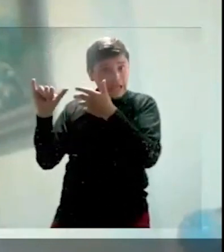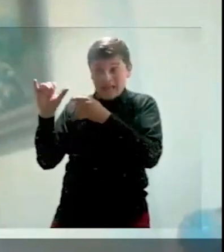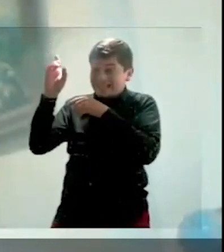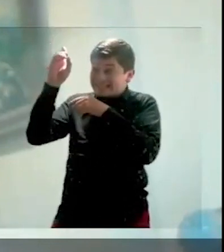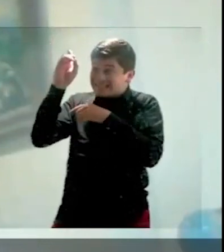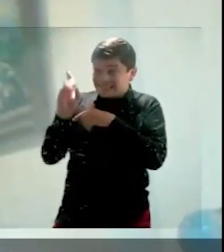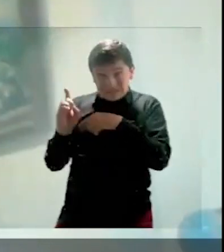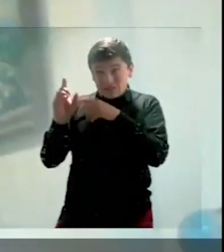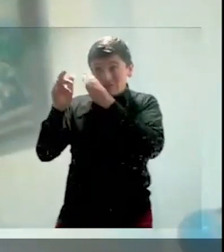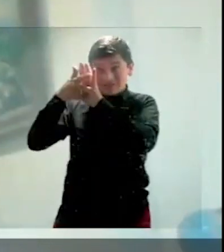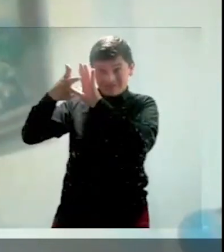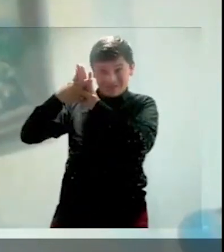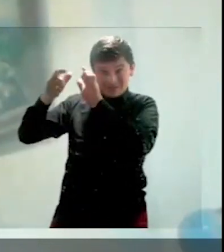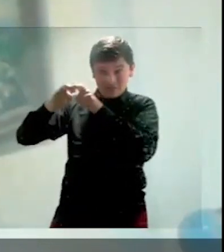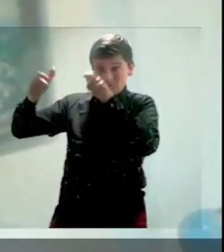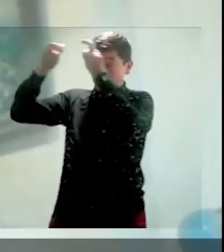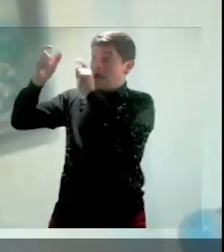decisión está tomada, son derechos